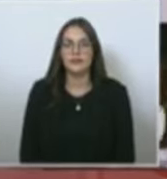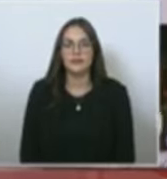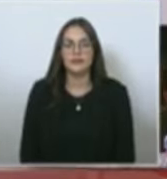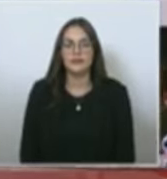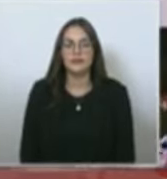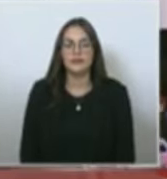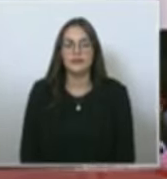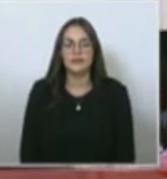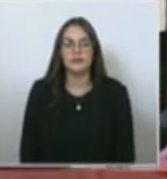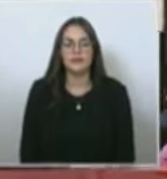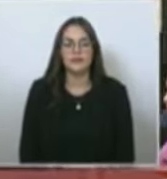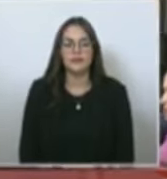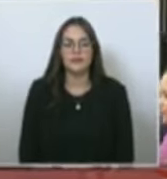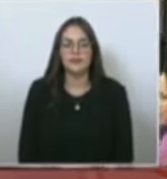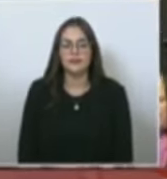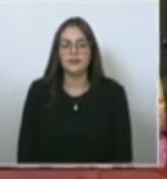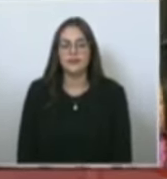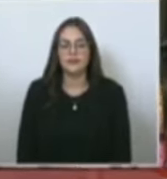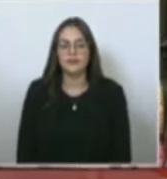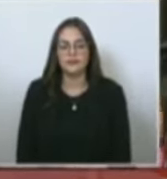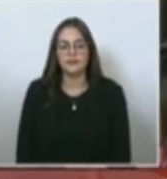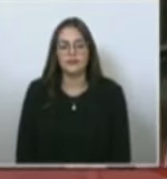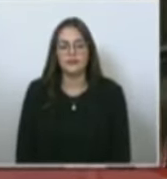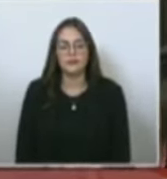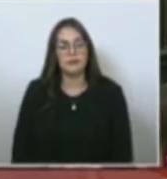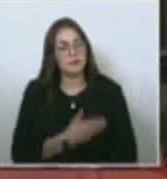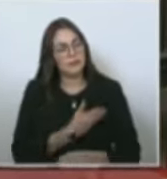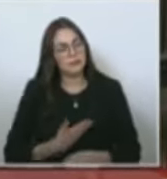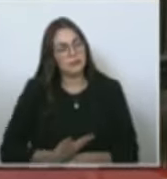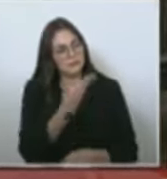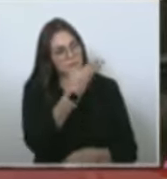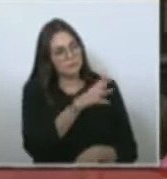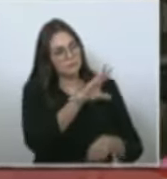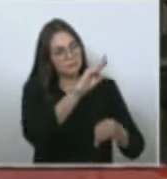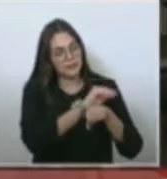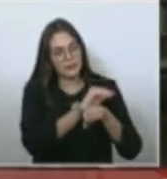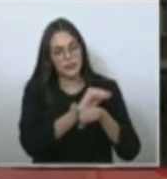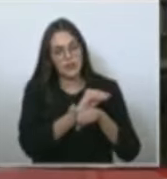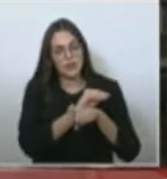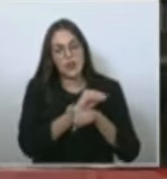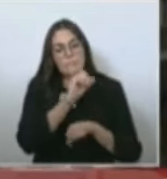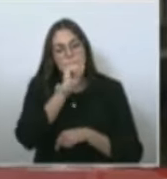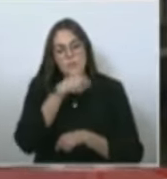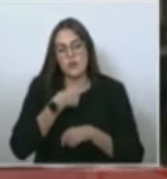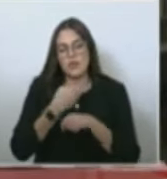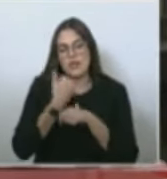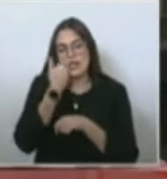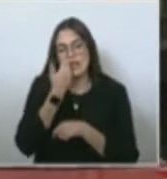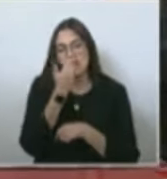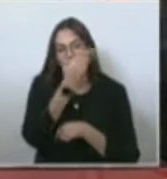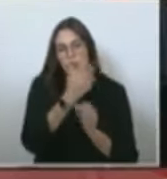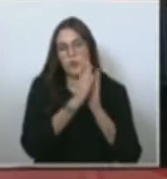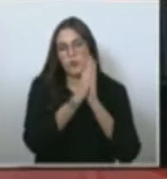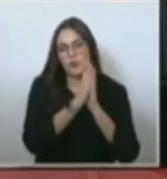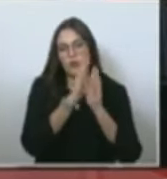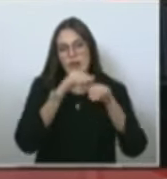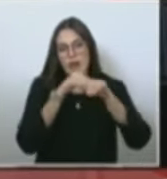Con su permiso, señor presidente, yo le quería solicitar que de acuerdo al reglamento, al